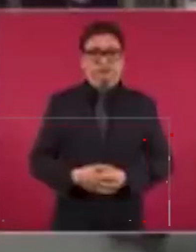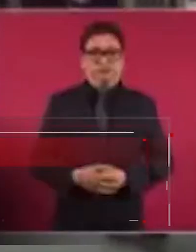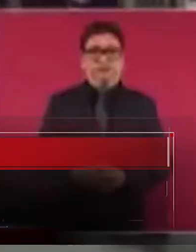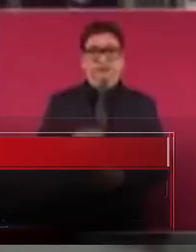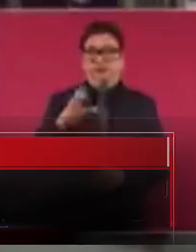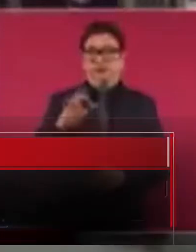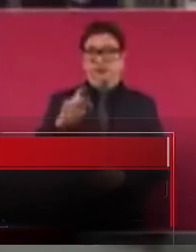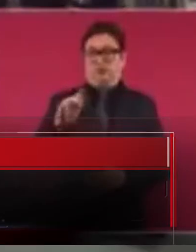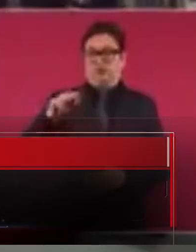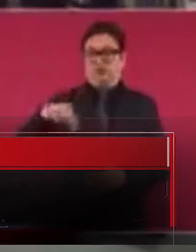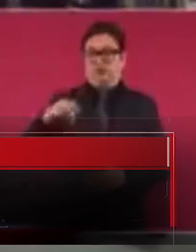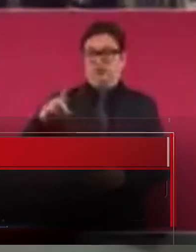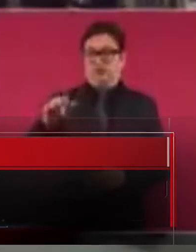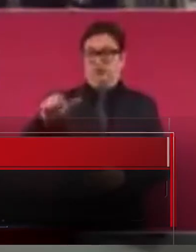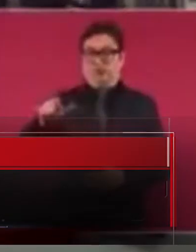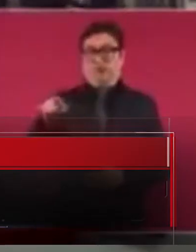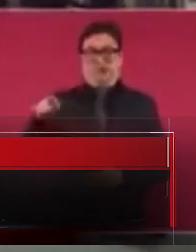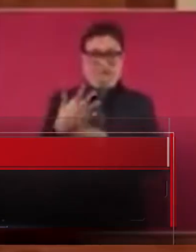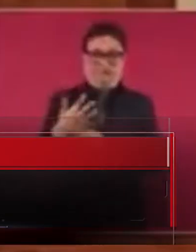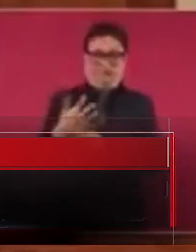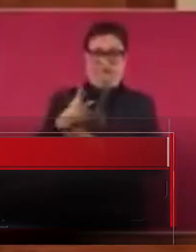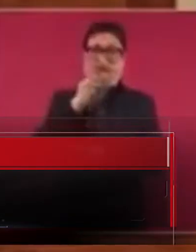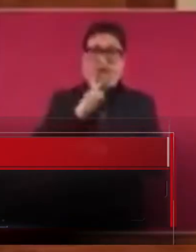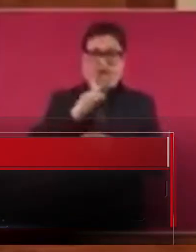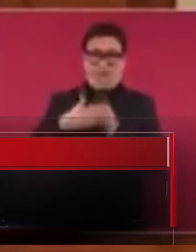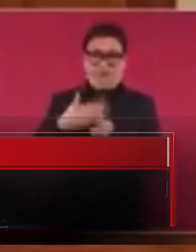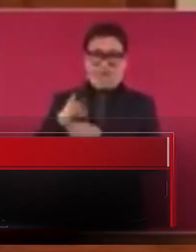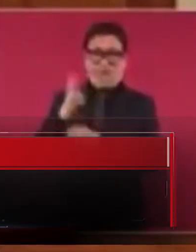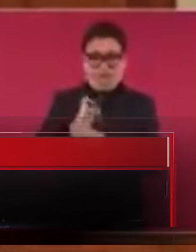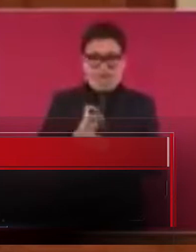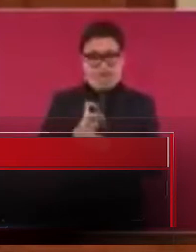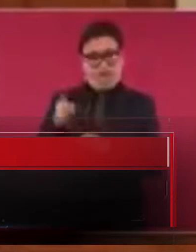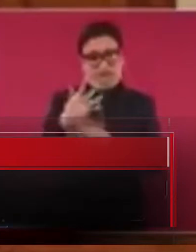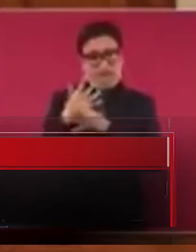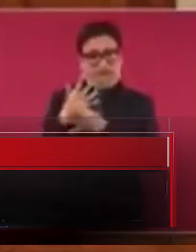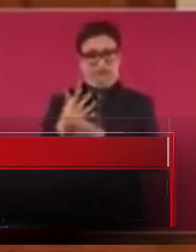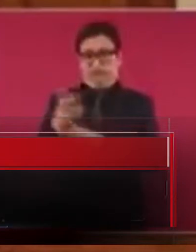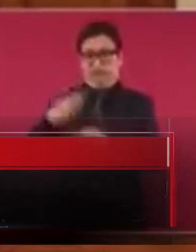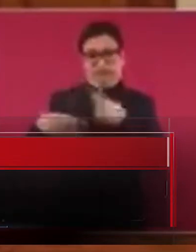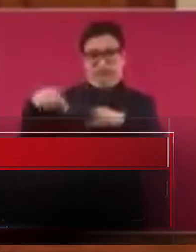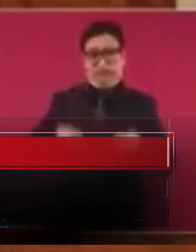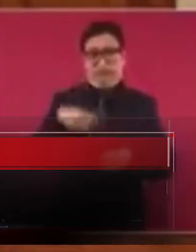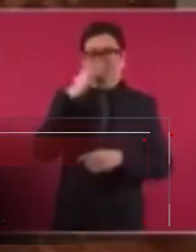A Cristian Nodal, sí, para ver si lo invitamos. Ya dijo que no va a cobrar,